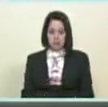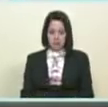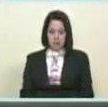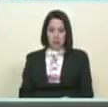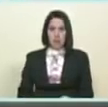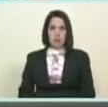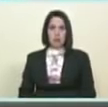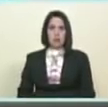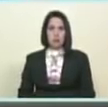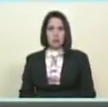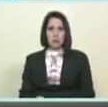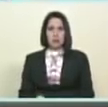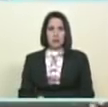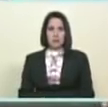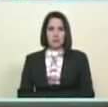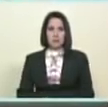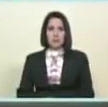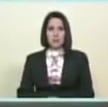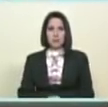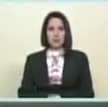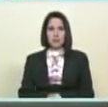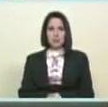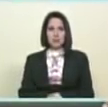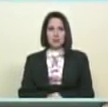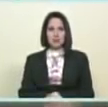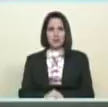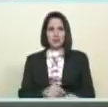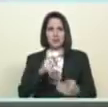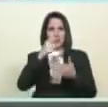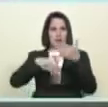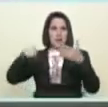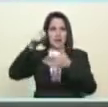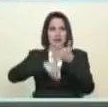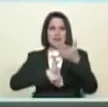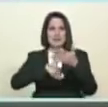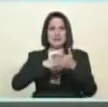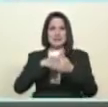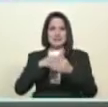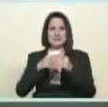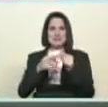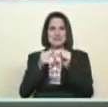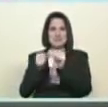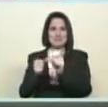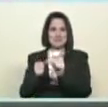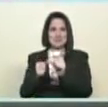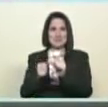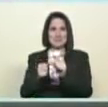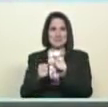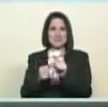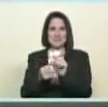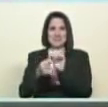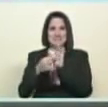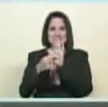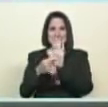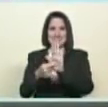Negado y transmutado por el resto de la historia futura y presente de Venezuela.